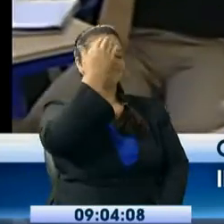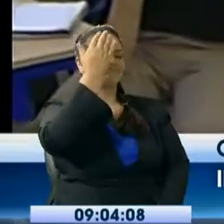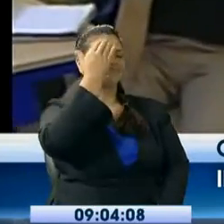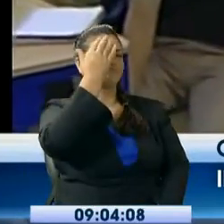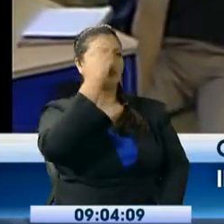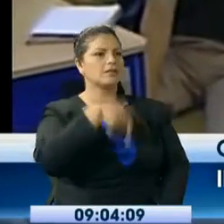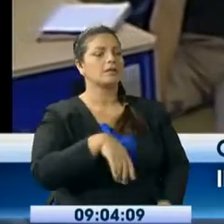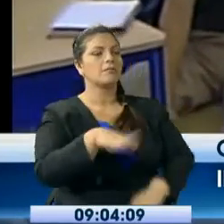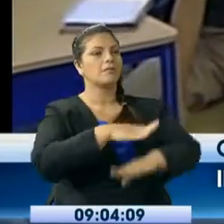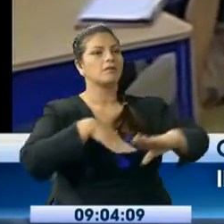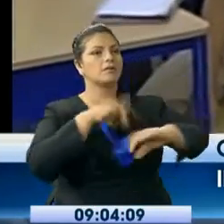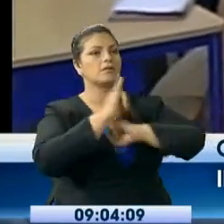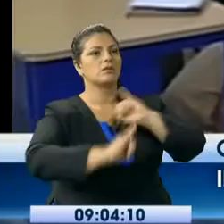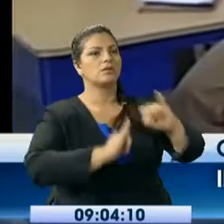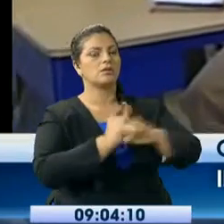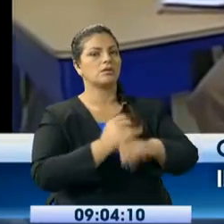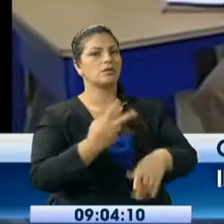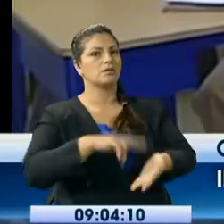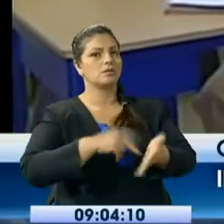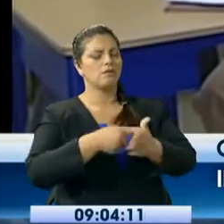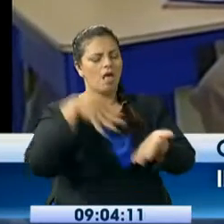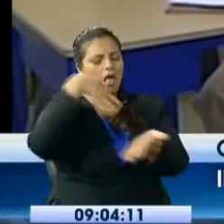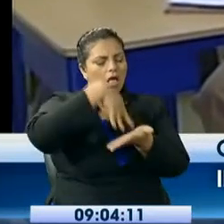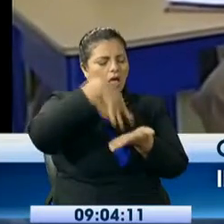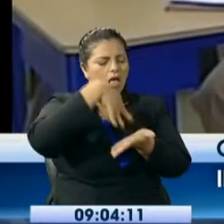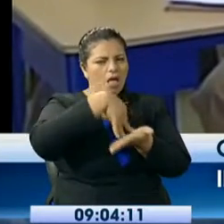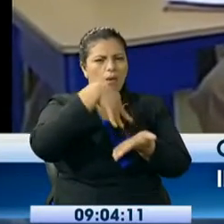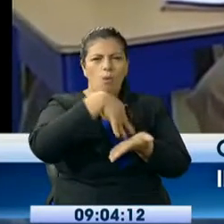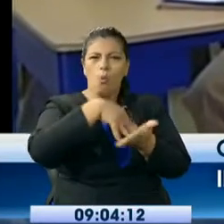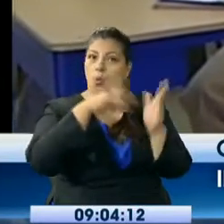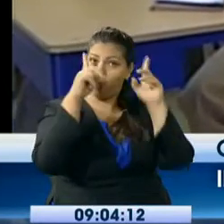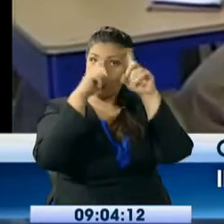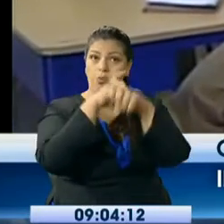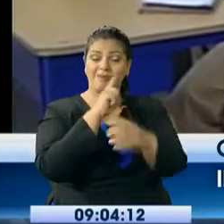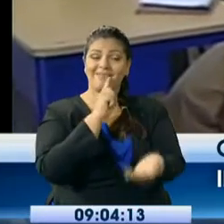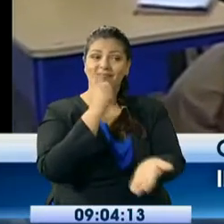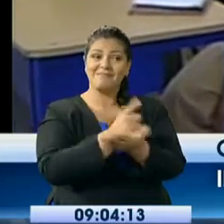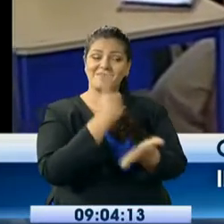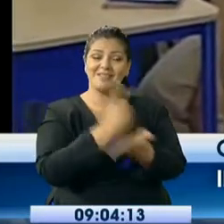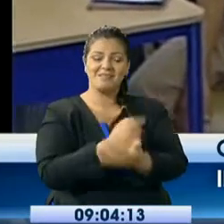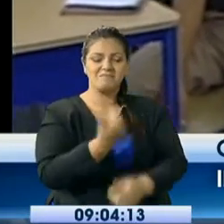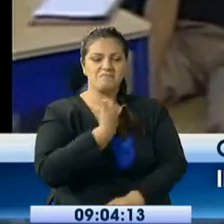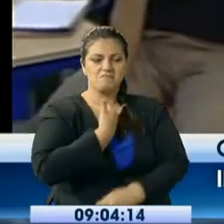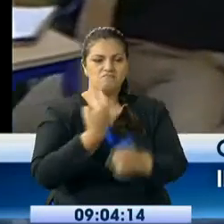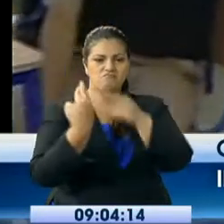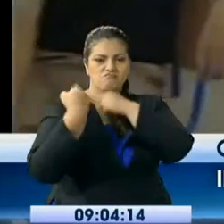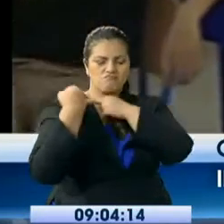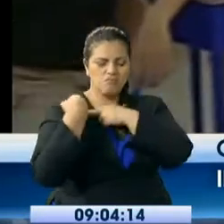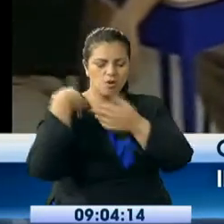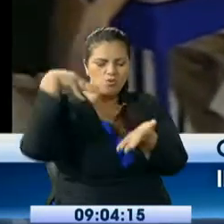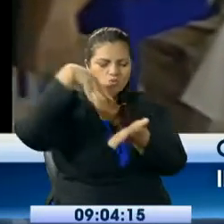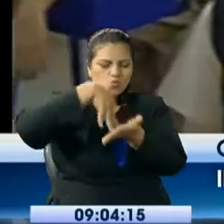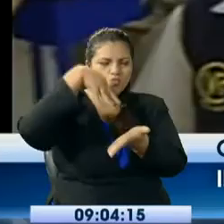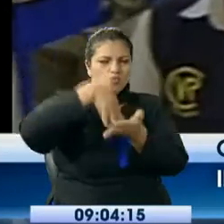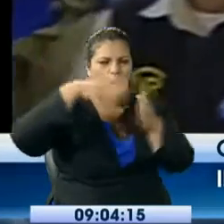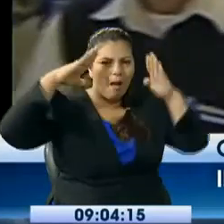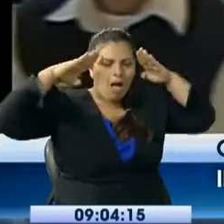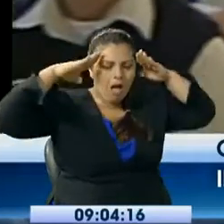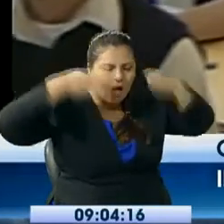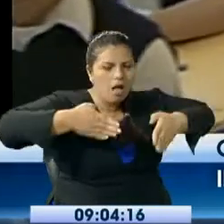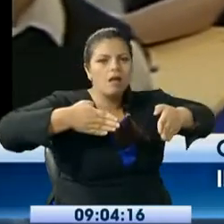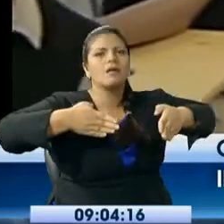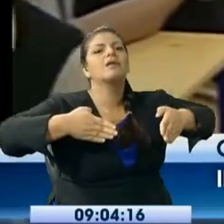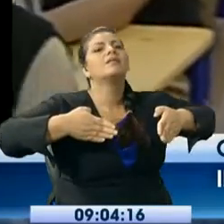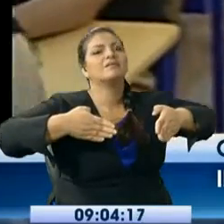es un programa fuerte y que nos hace mucho empeño de nosotros que hace desarrollarlo, lo que implica también